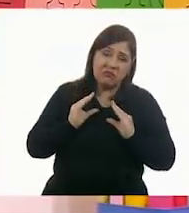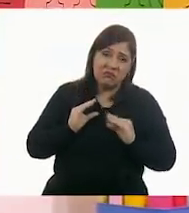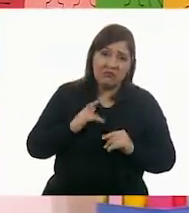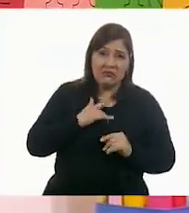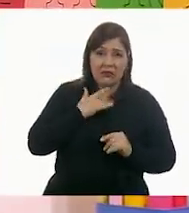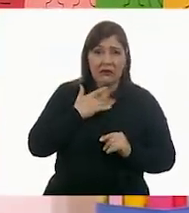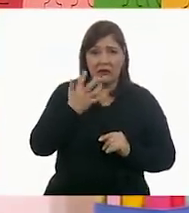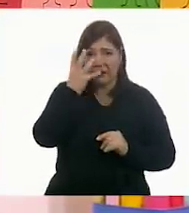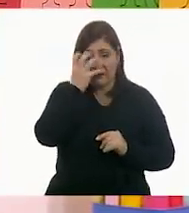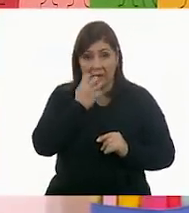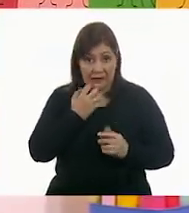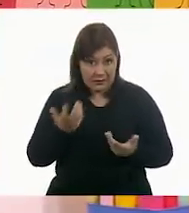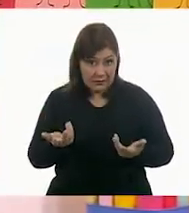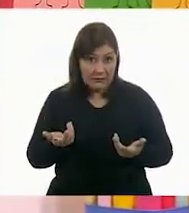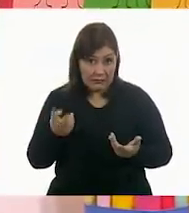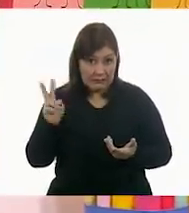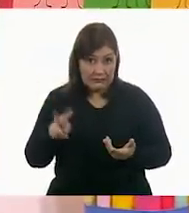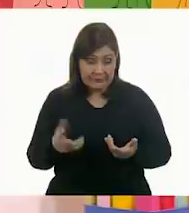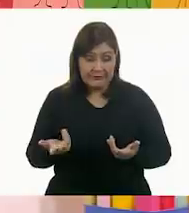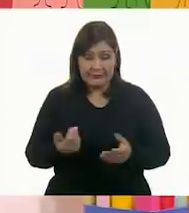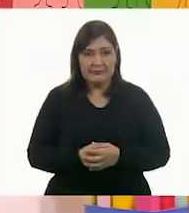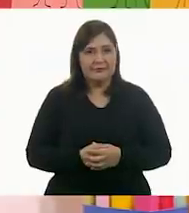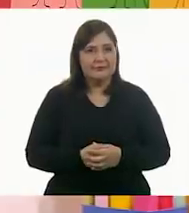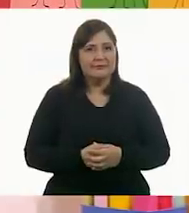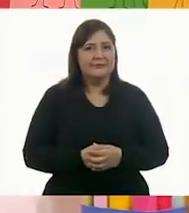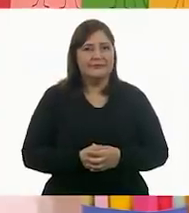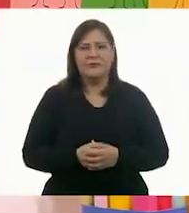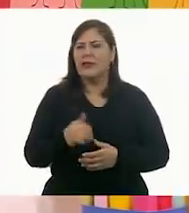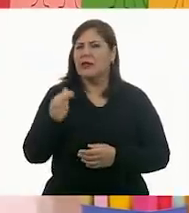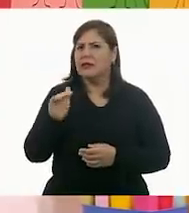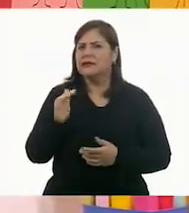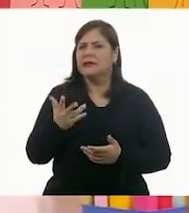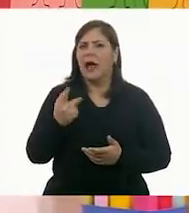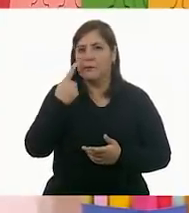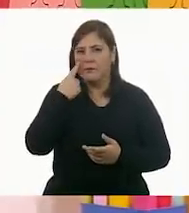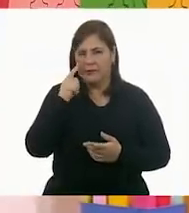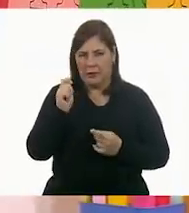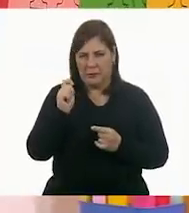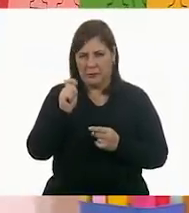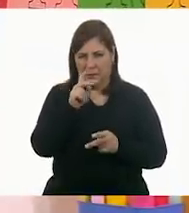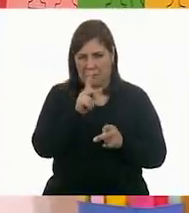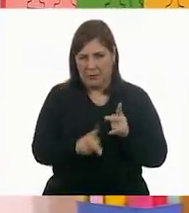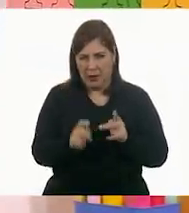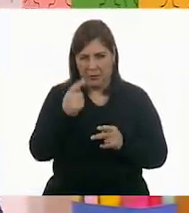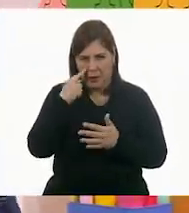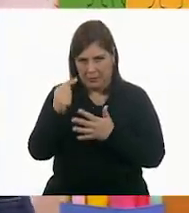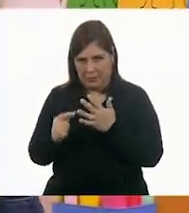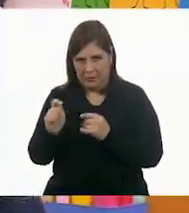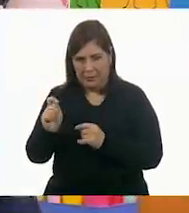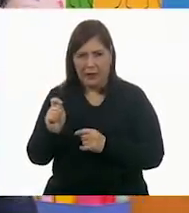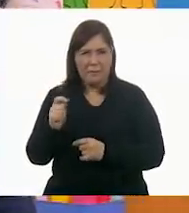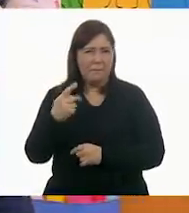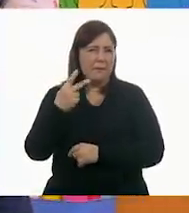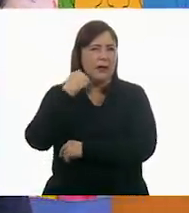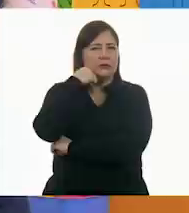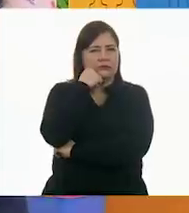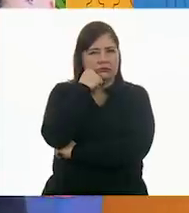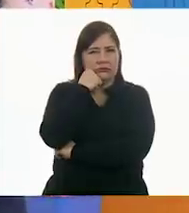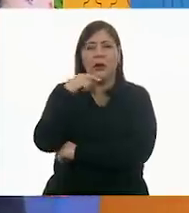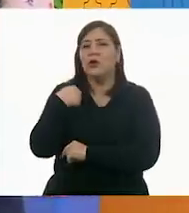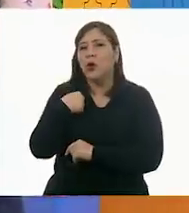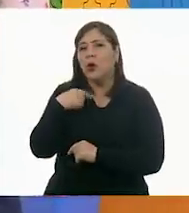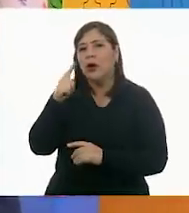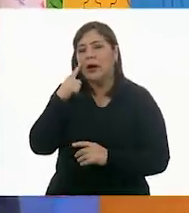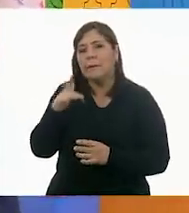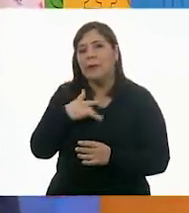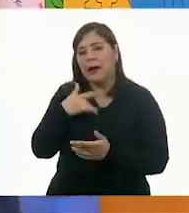triste. ¿Verdad? Ok, oye. Bueno, ahorita vamos a dejar estas, pero ¿qué tal si te invito a